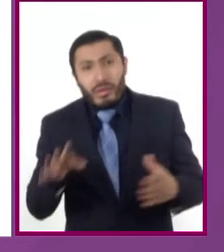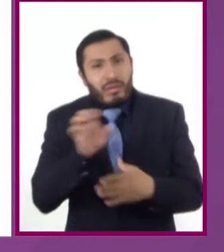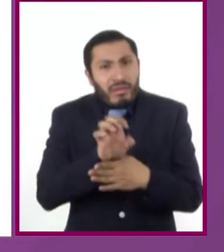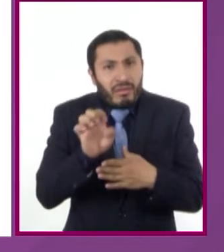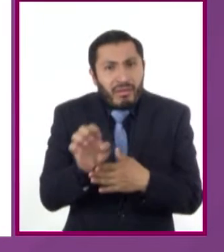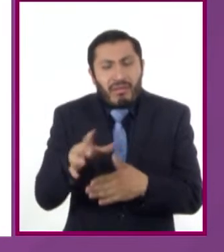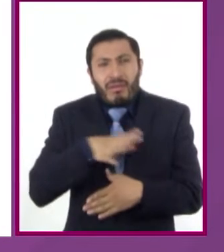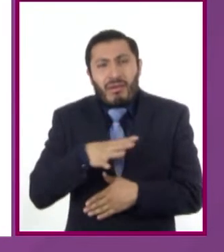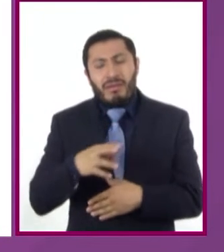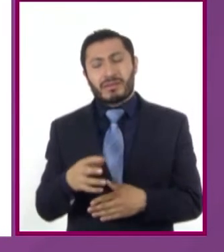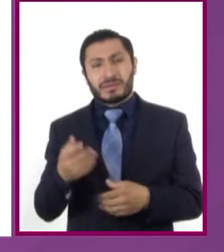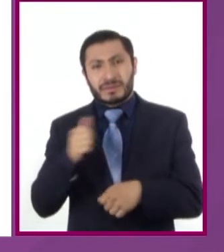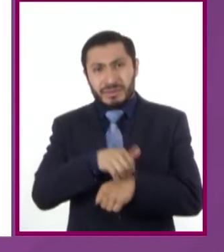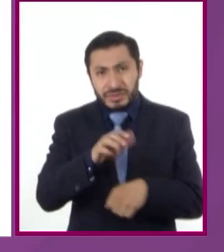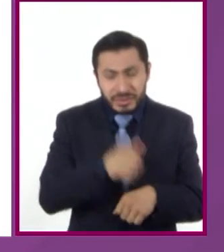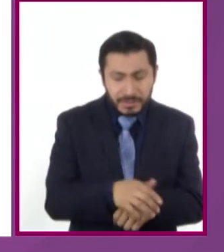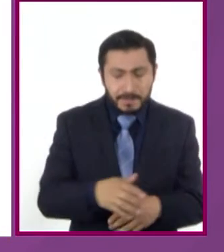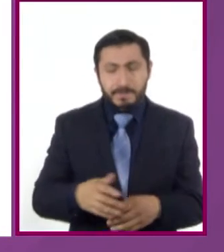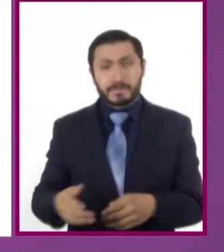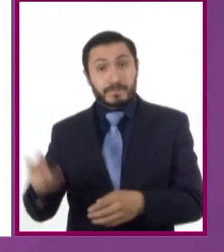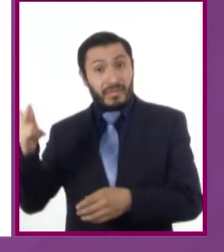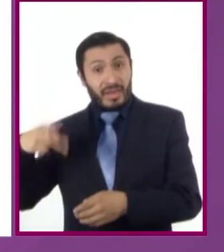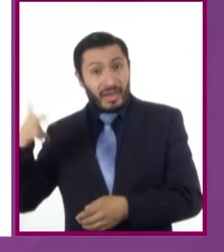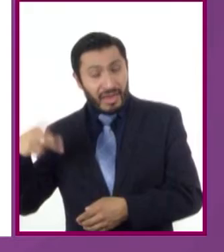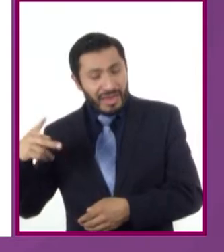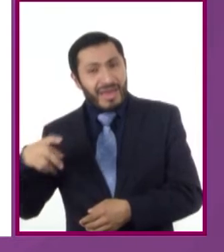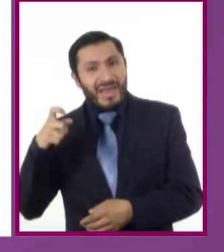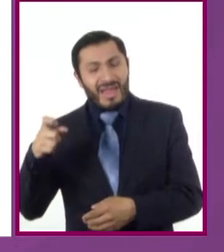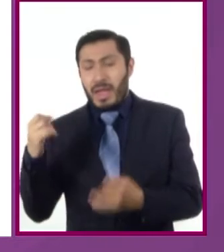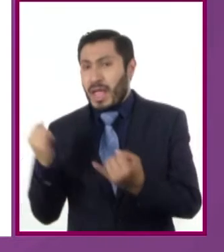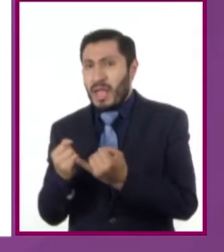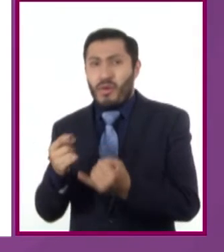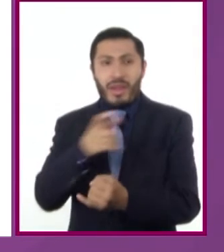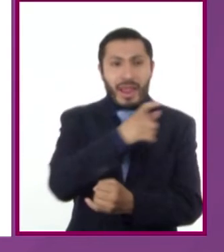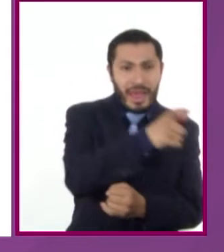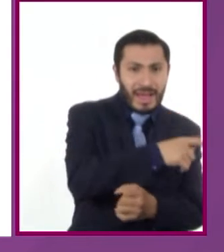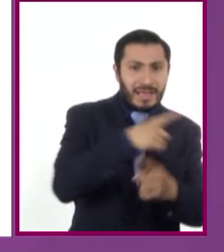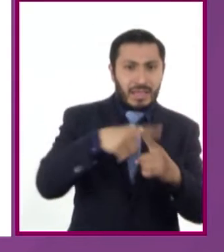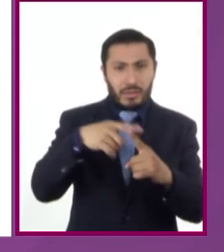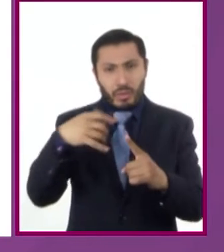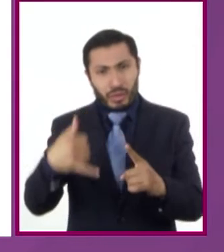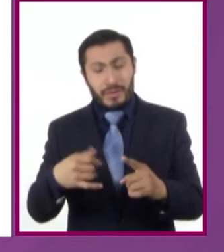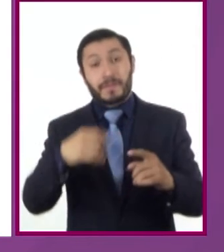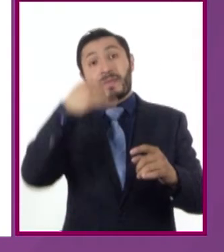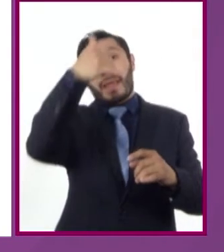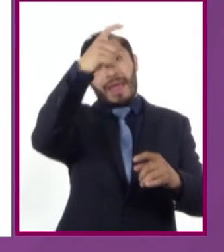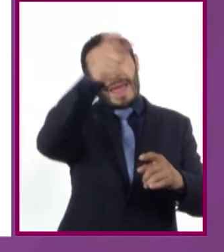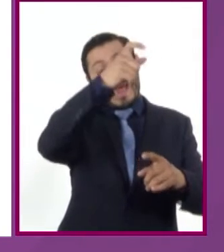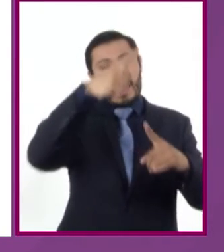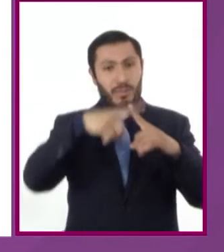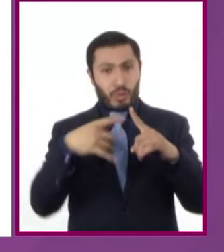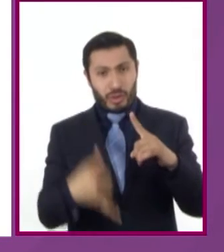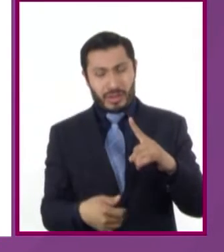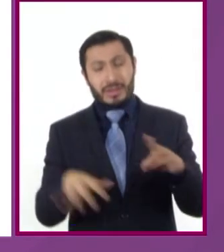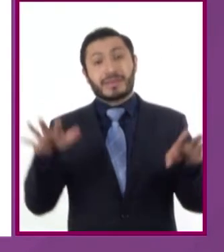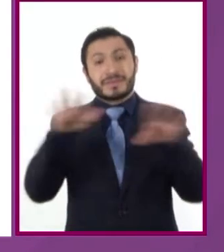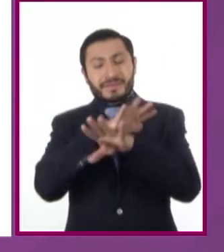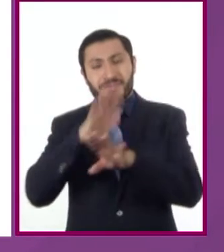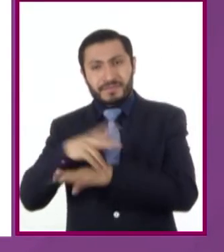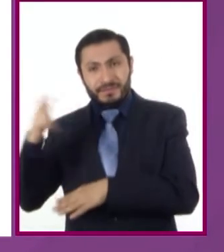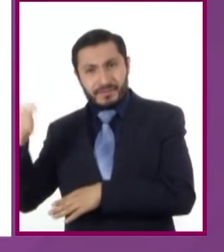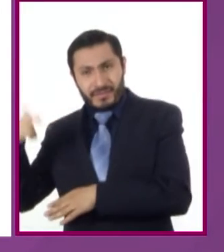tenemos que la constante de proporcionalidad K es igual a X por Y. Sustituimos el valor de K